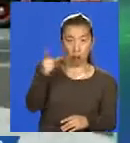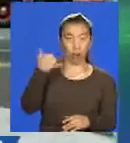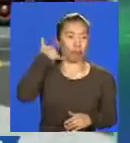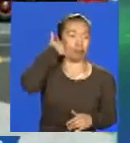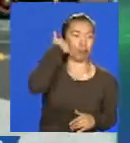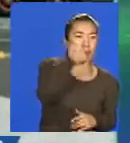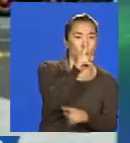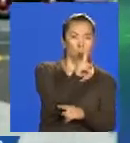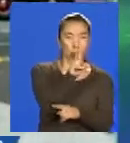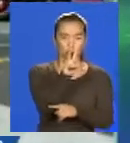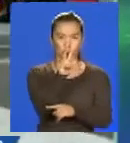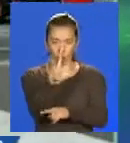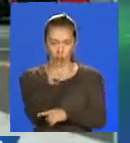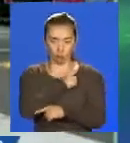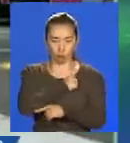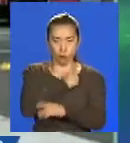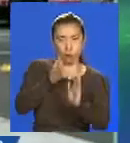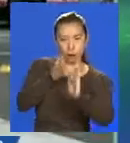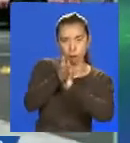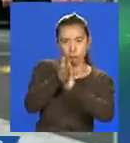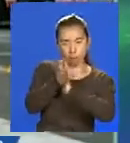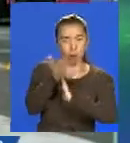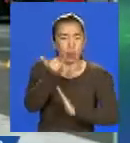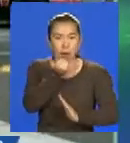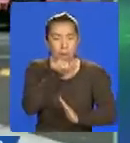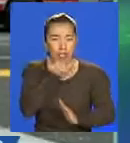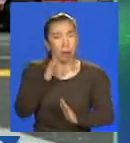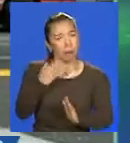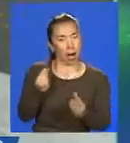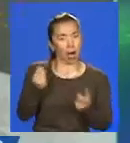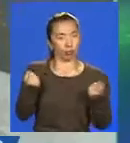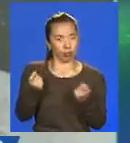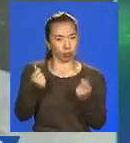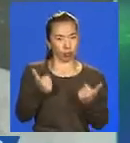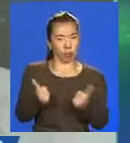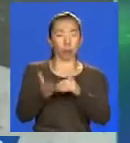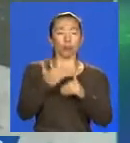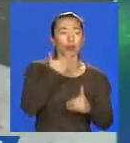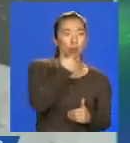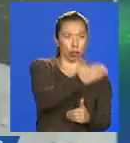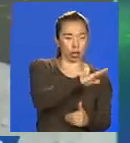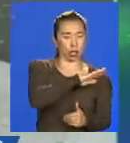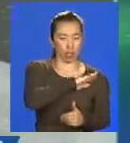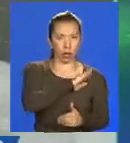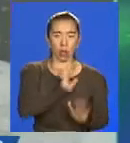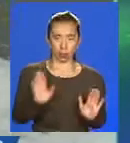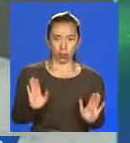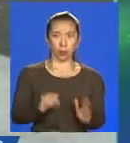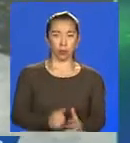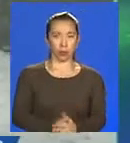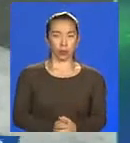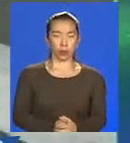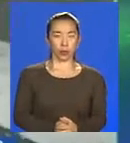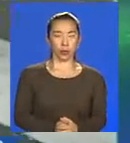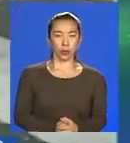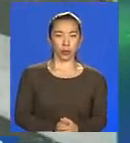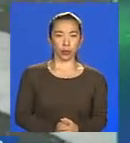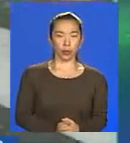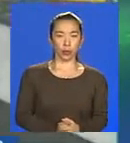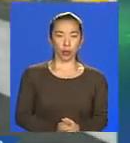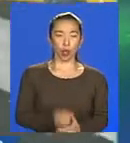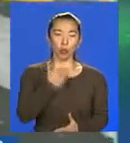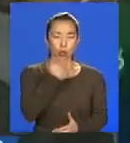123 para informar a las autoridades y poder tomar las medidas pertinentes. Alcalde, muchas gracias por acompañarnos a esta hora en Noticias Capital. A